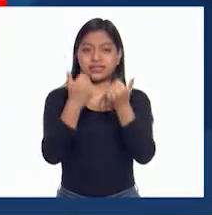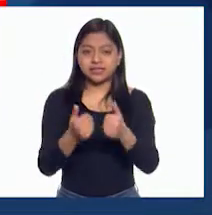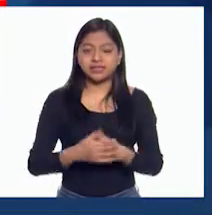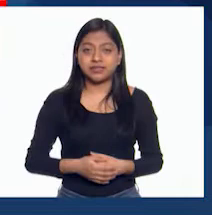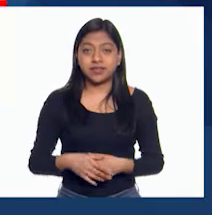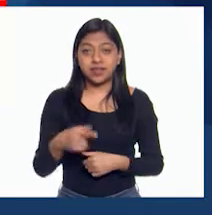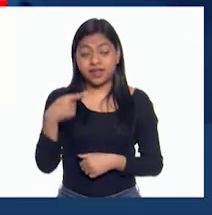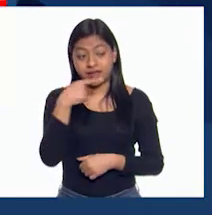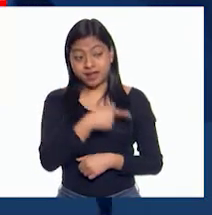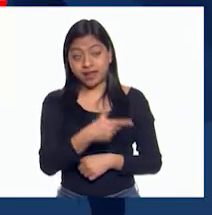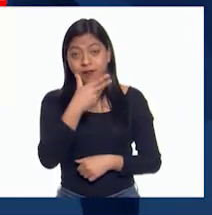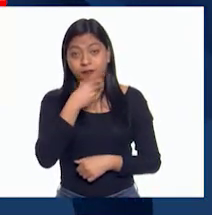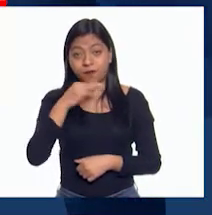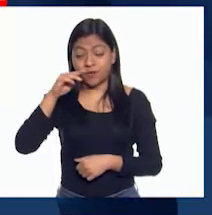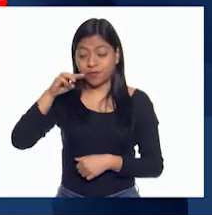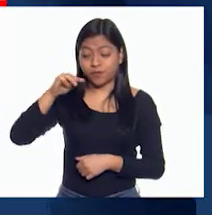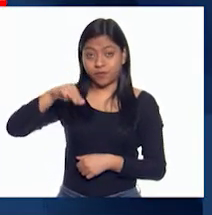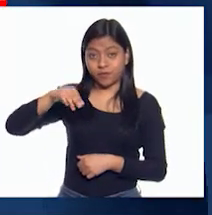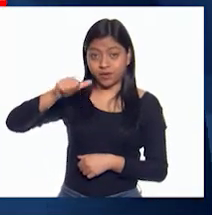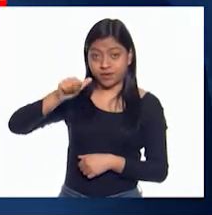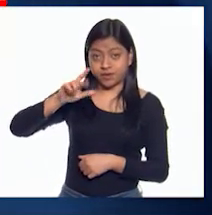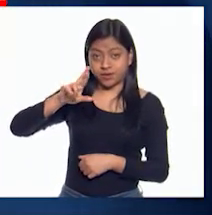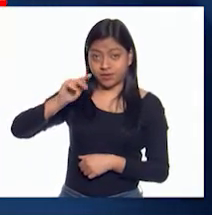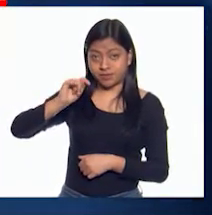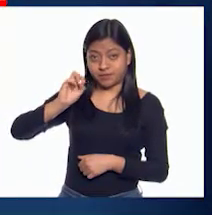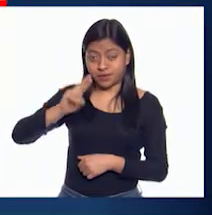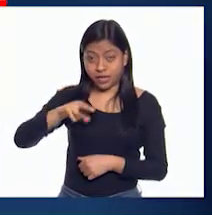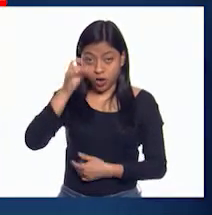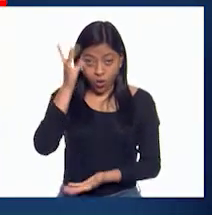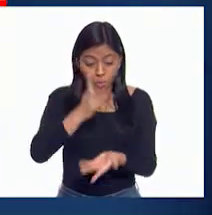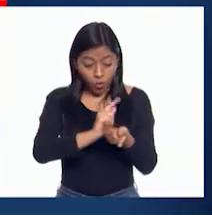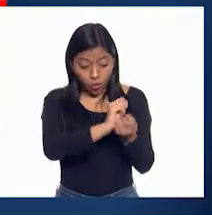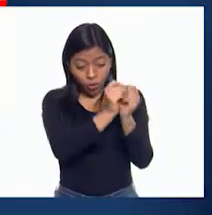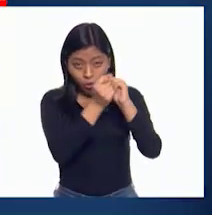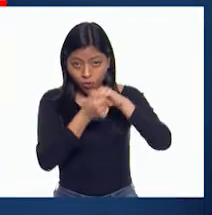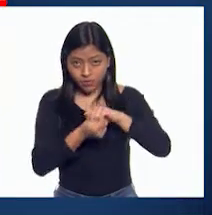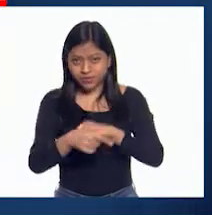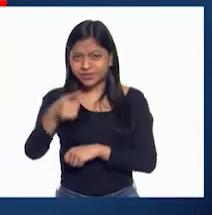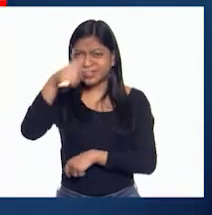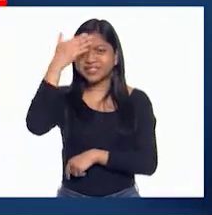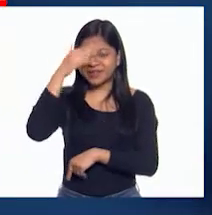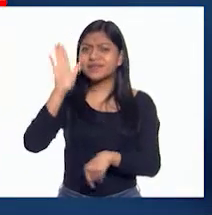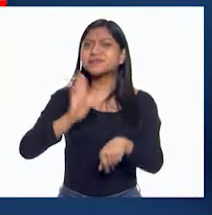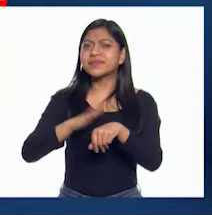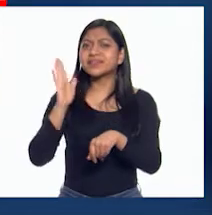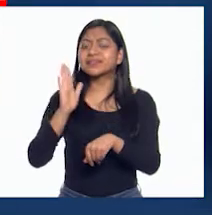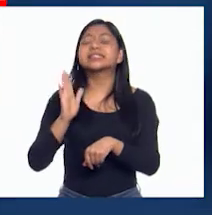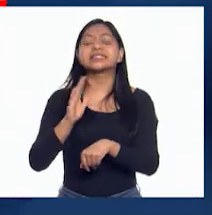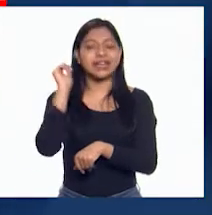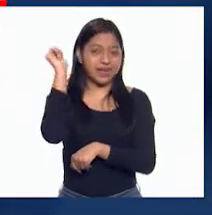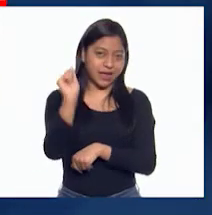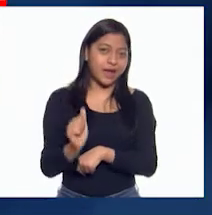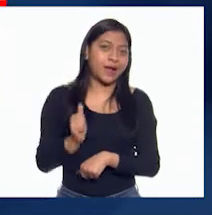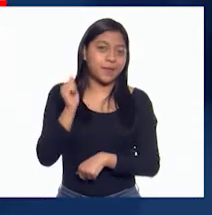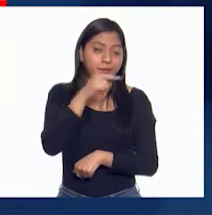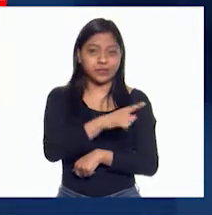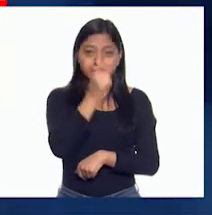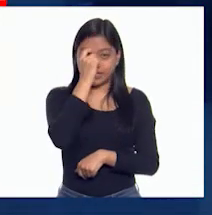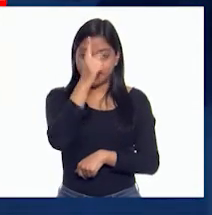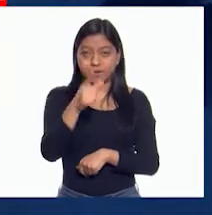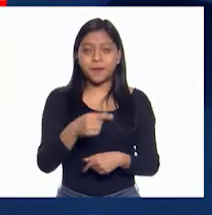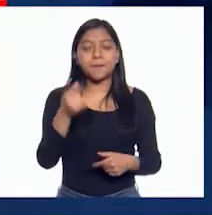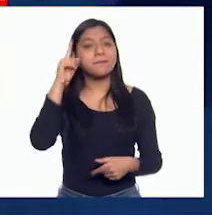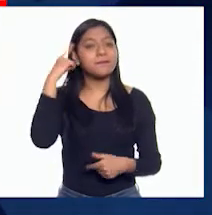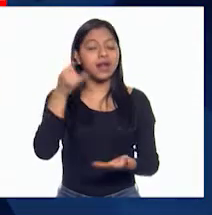Pero Lutero no se conformó con traducir la Biblia al alemán. ¿Saben qué más hizo? Pues aprovechando el invento de la imprenta